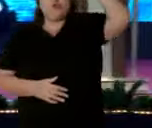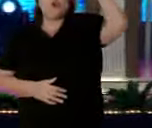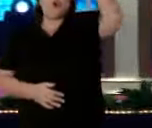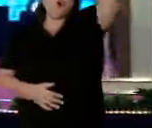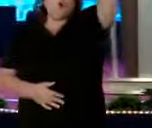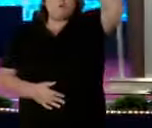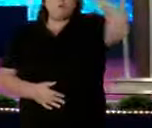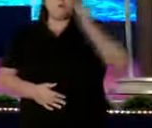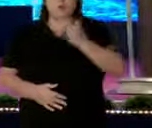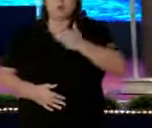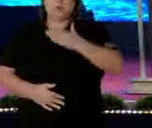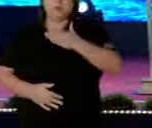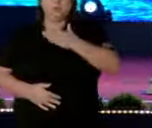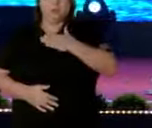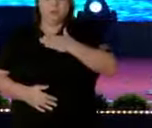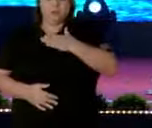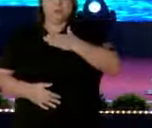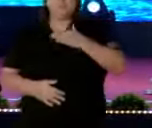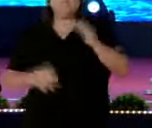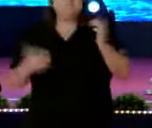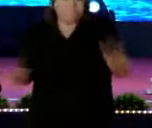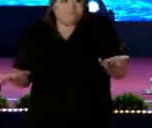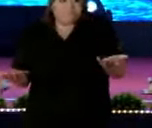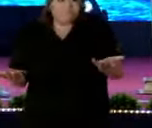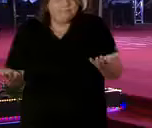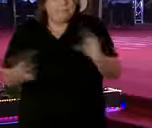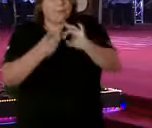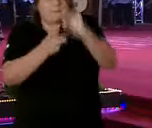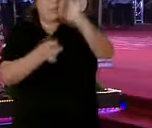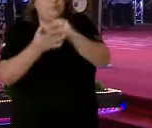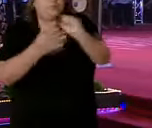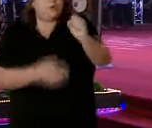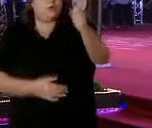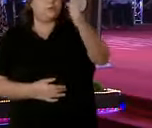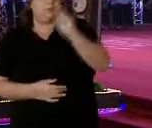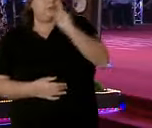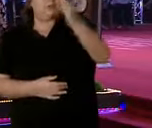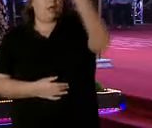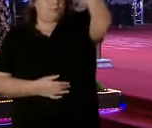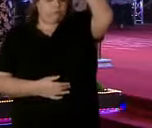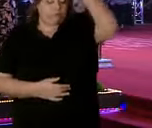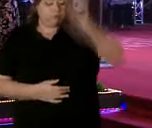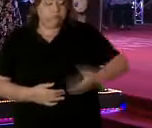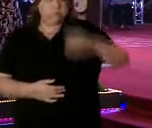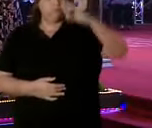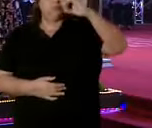sobre. Está. No, acá no lo dijeron. Está.